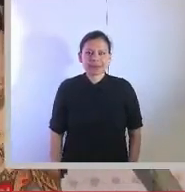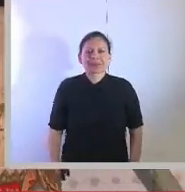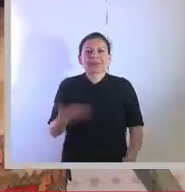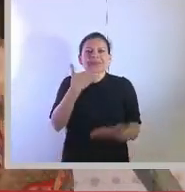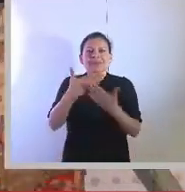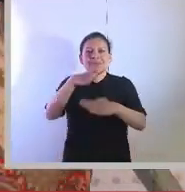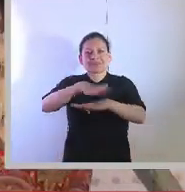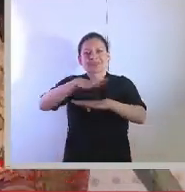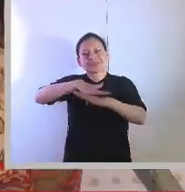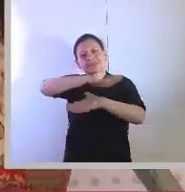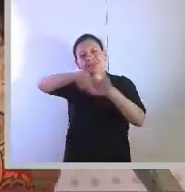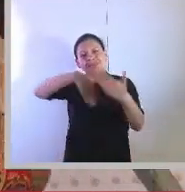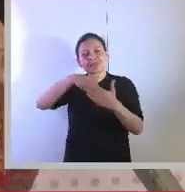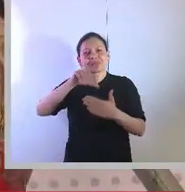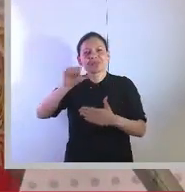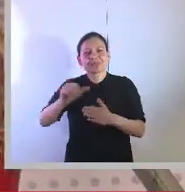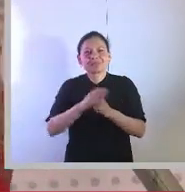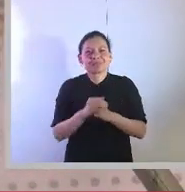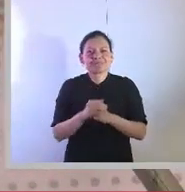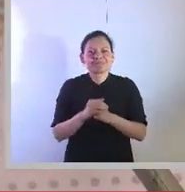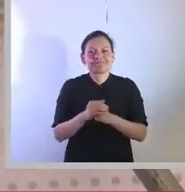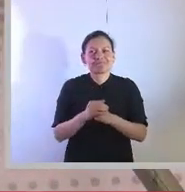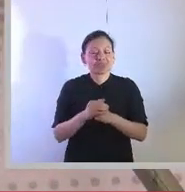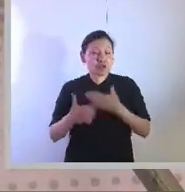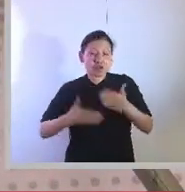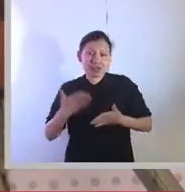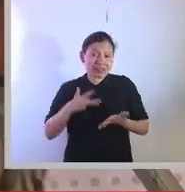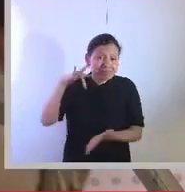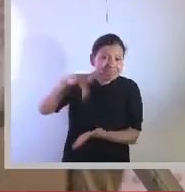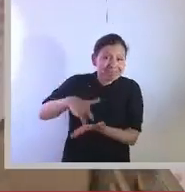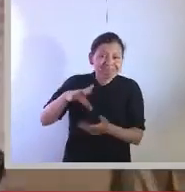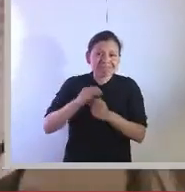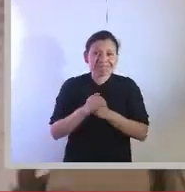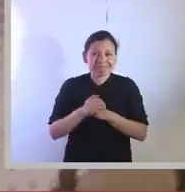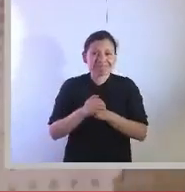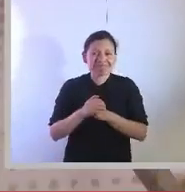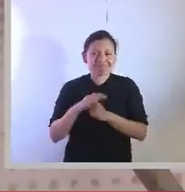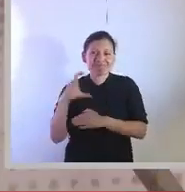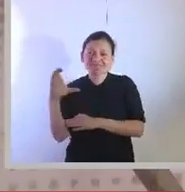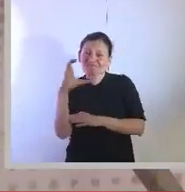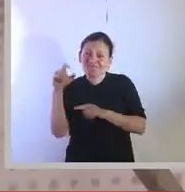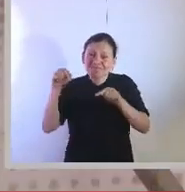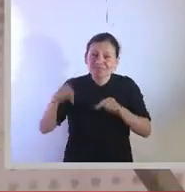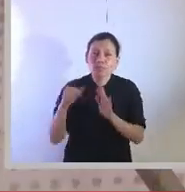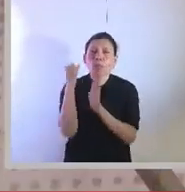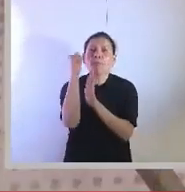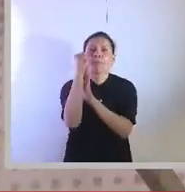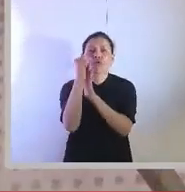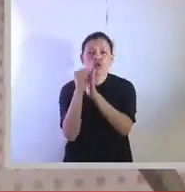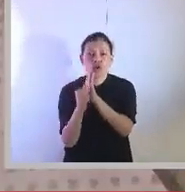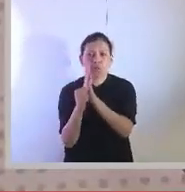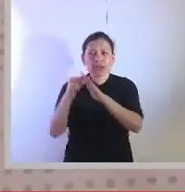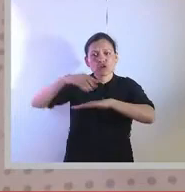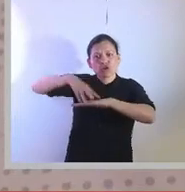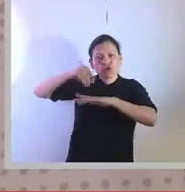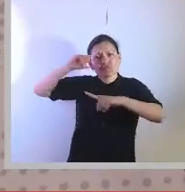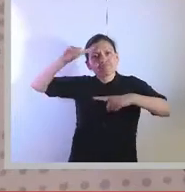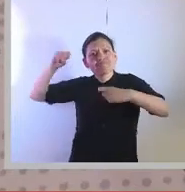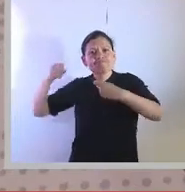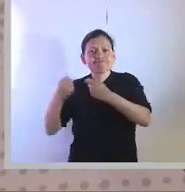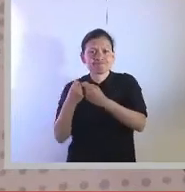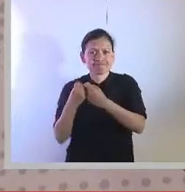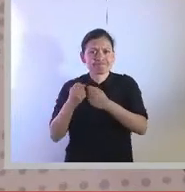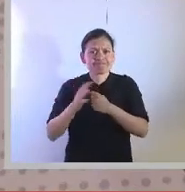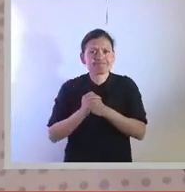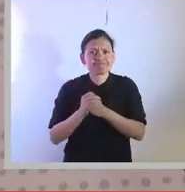Buenas tardes a todos, es un placer estar acá. De aquí, desde Colombia, tenemos un programa de Suecia con cooperación